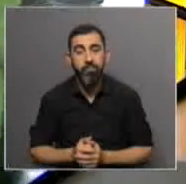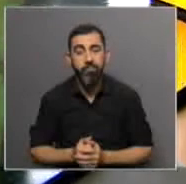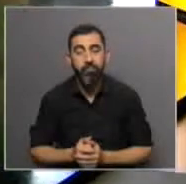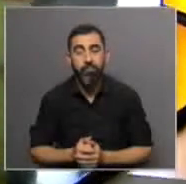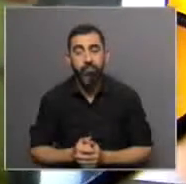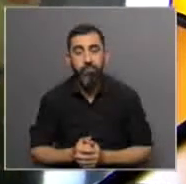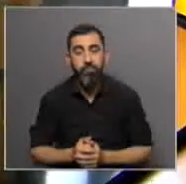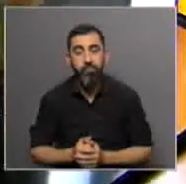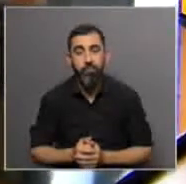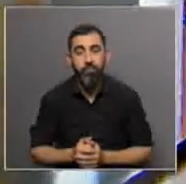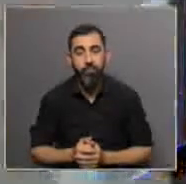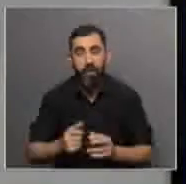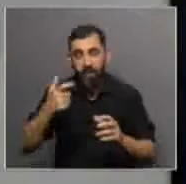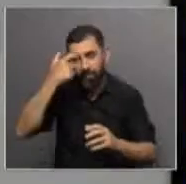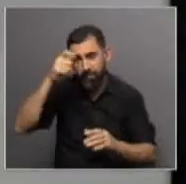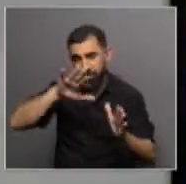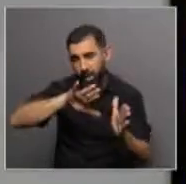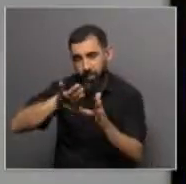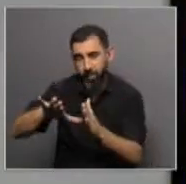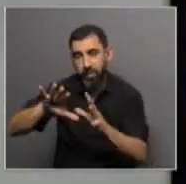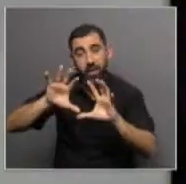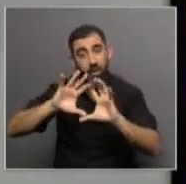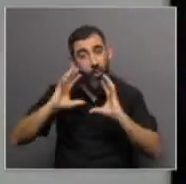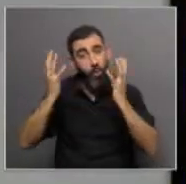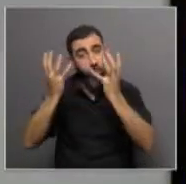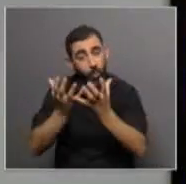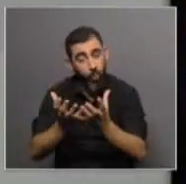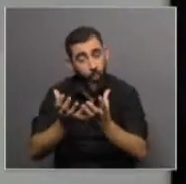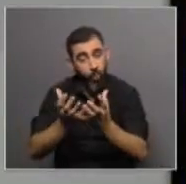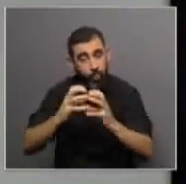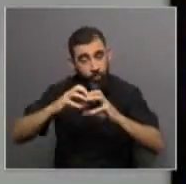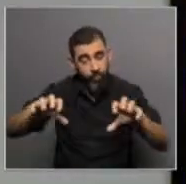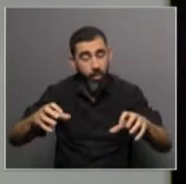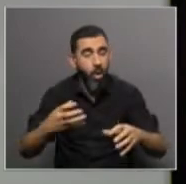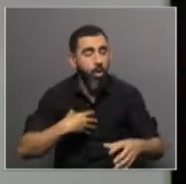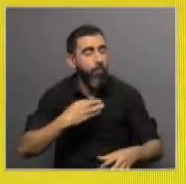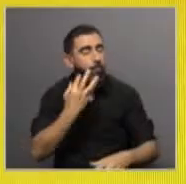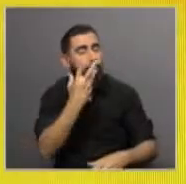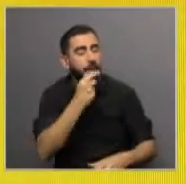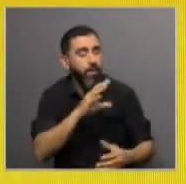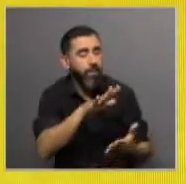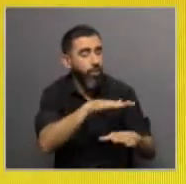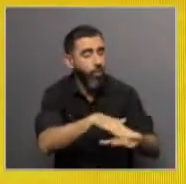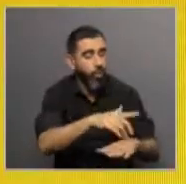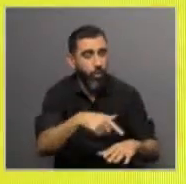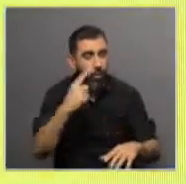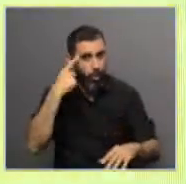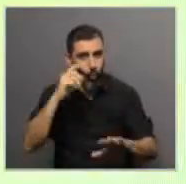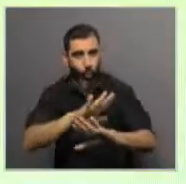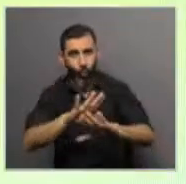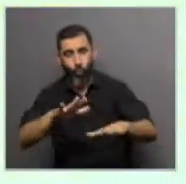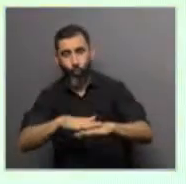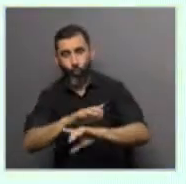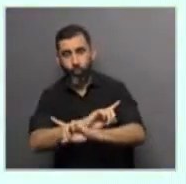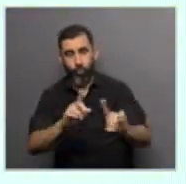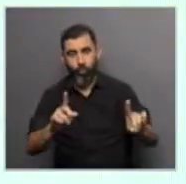Voy a salir de lo científico por un segundo. Creo que el mundo se puede dividir entre quienes dicen cómo me gustaría agarrar una araña y quienes dicen ni loco. Bueno, sí,